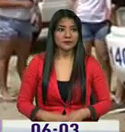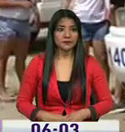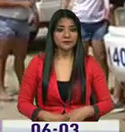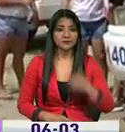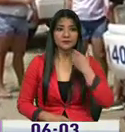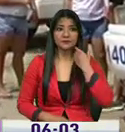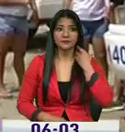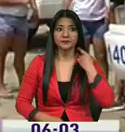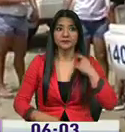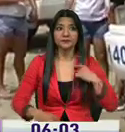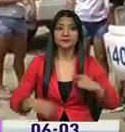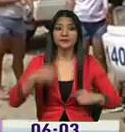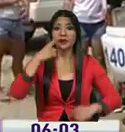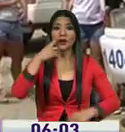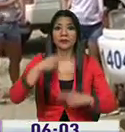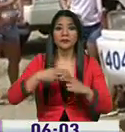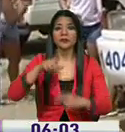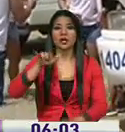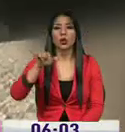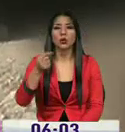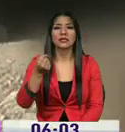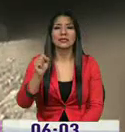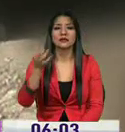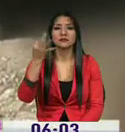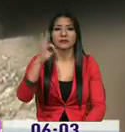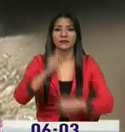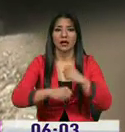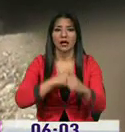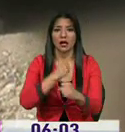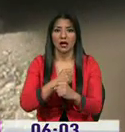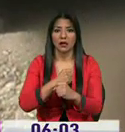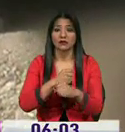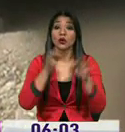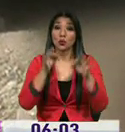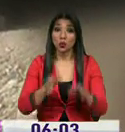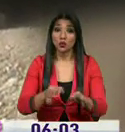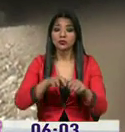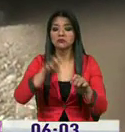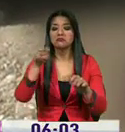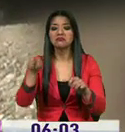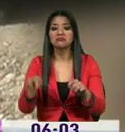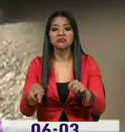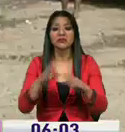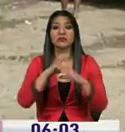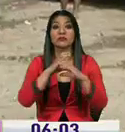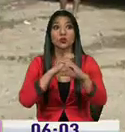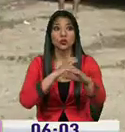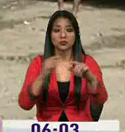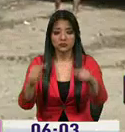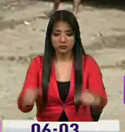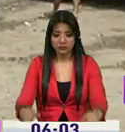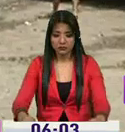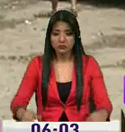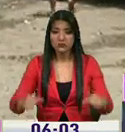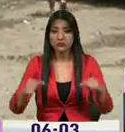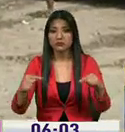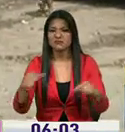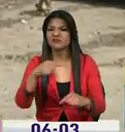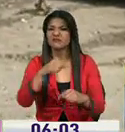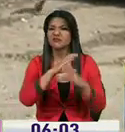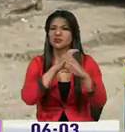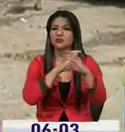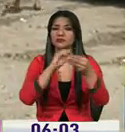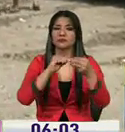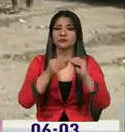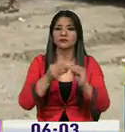Luis Alberto Peralta, de 19 años de edad, había llegado a verificar los neumáticos de este bus de la línea 160 en